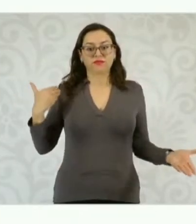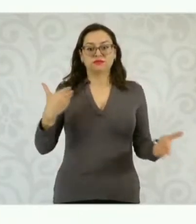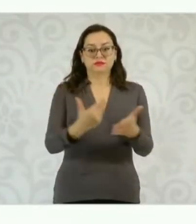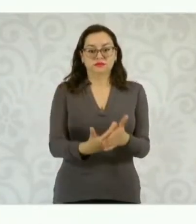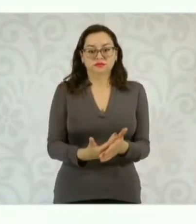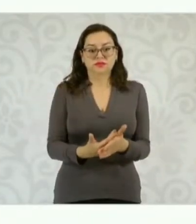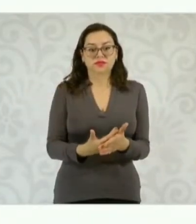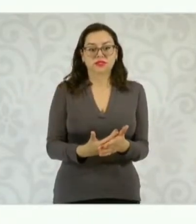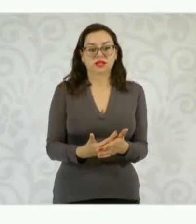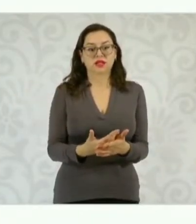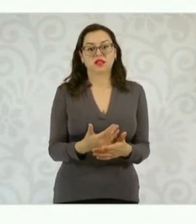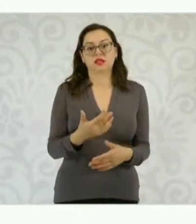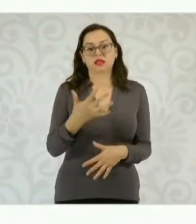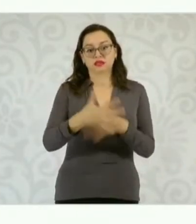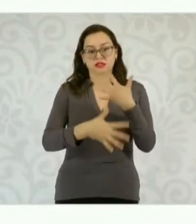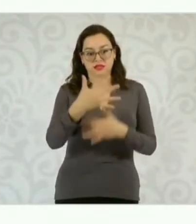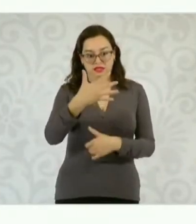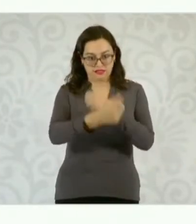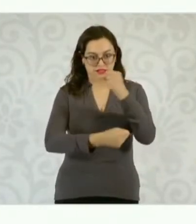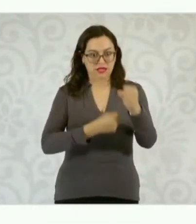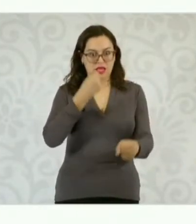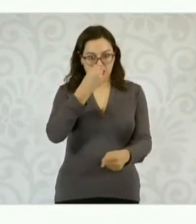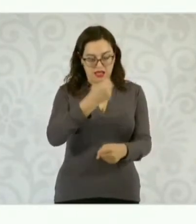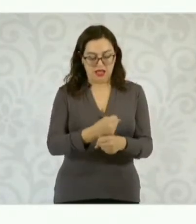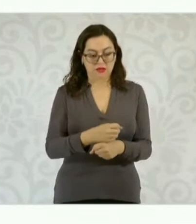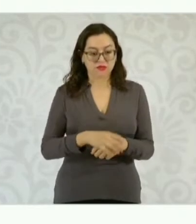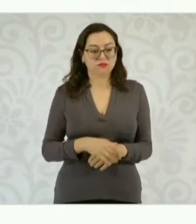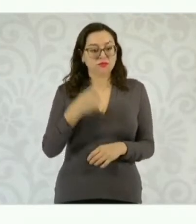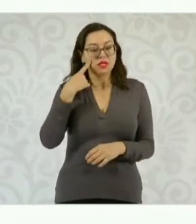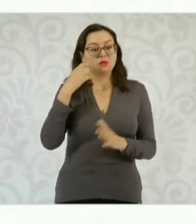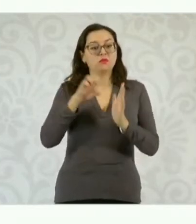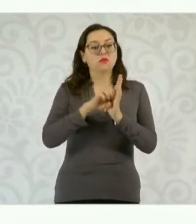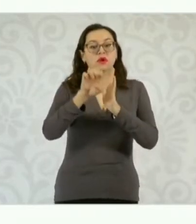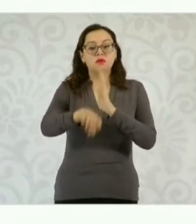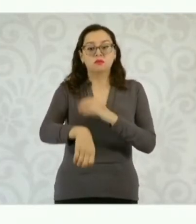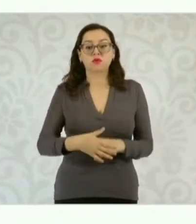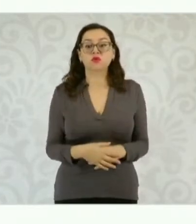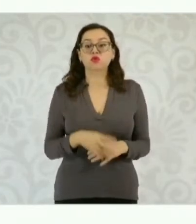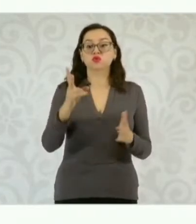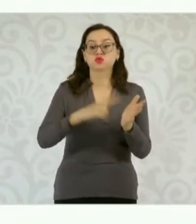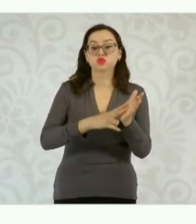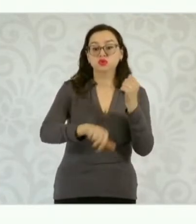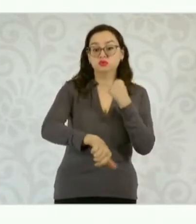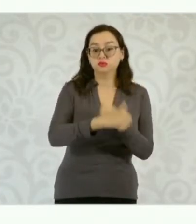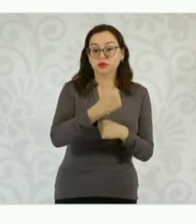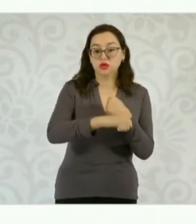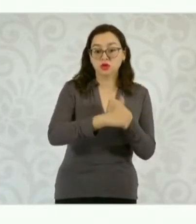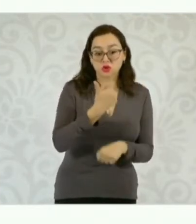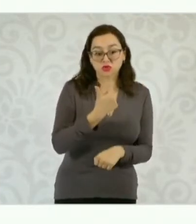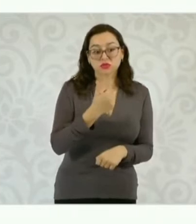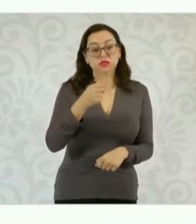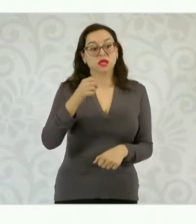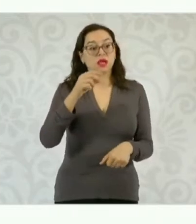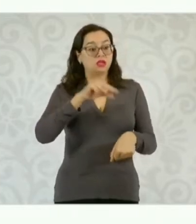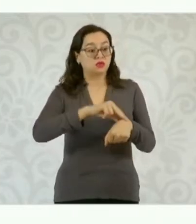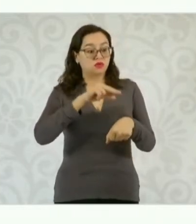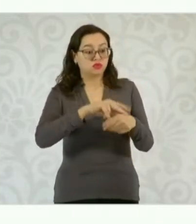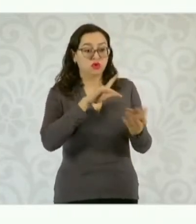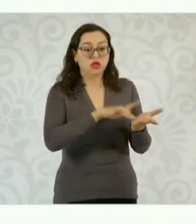sector en los últimos ya casi 15 años. En el 2011, por ejemplo, se abrían y el gobierno mexicano pagaba con una beca